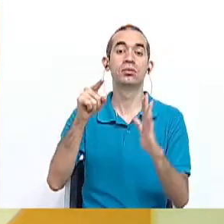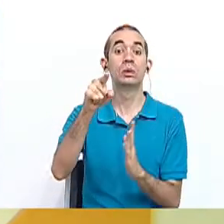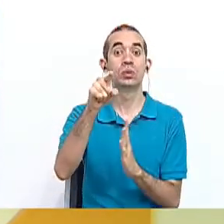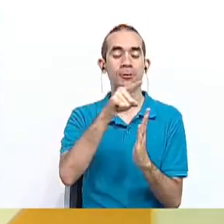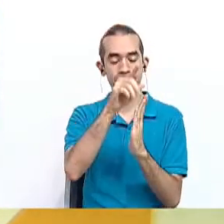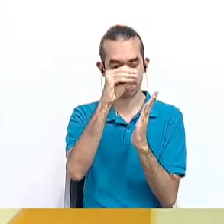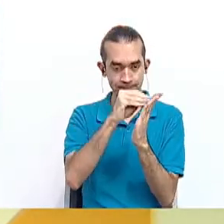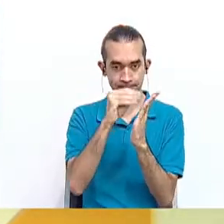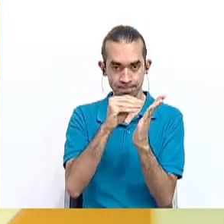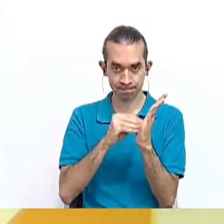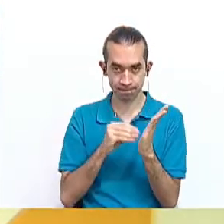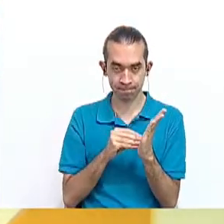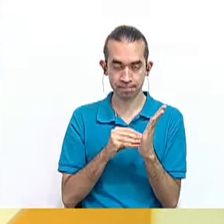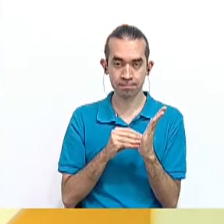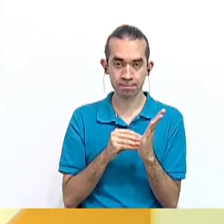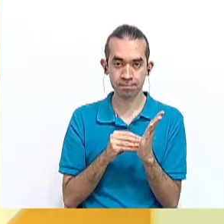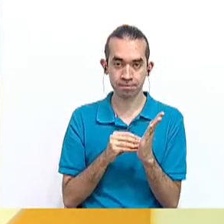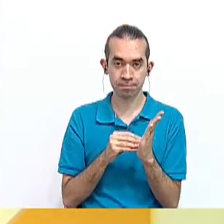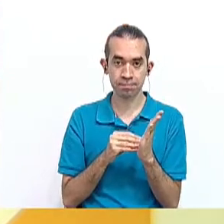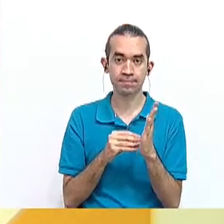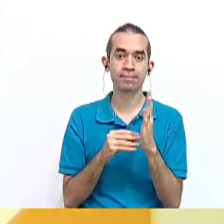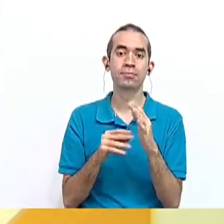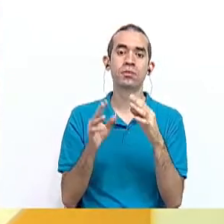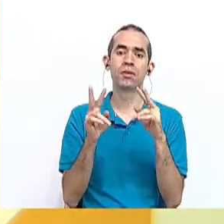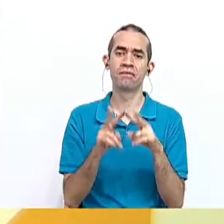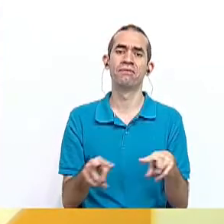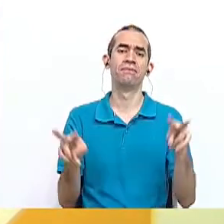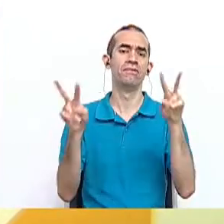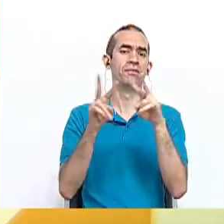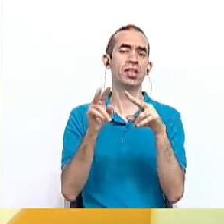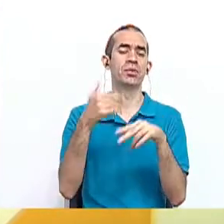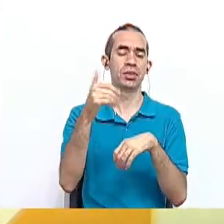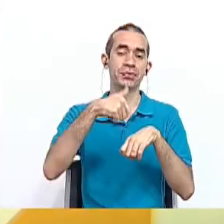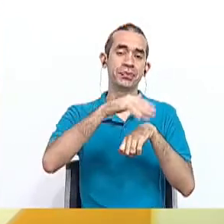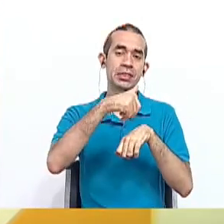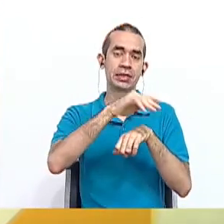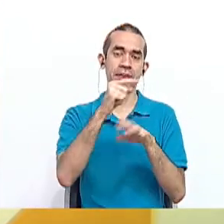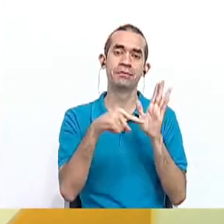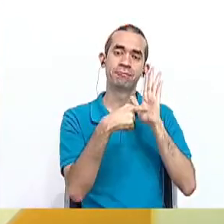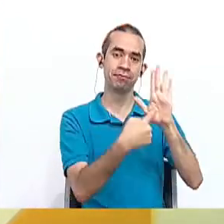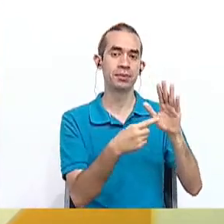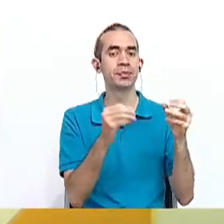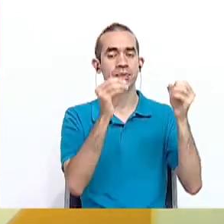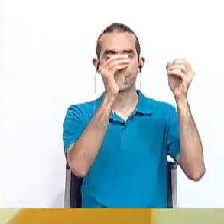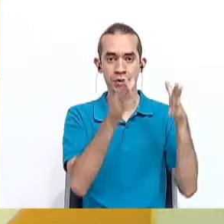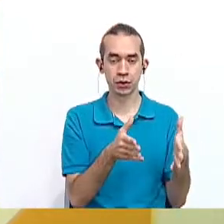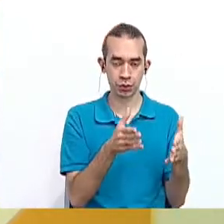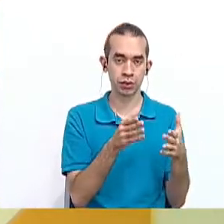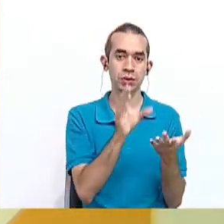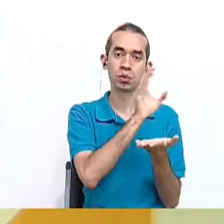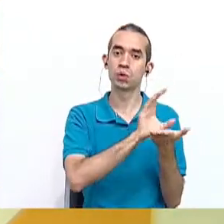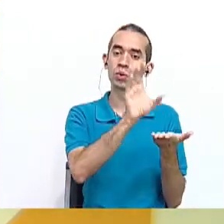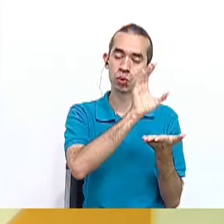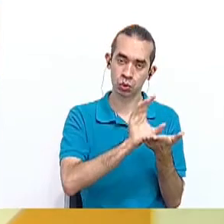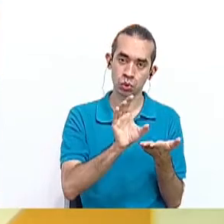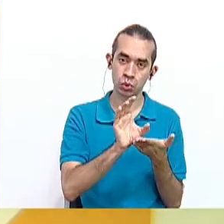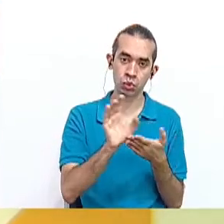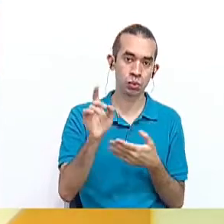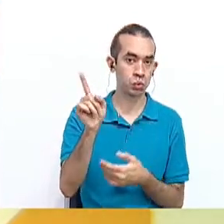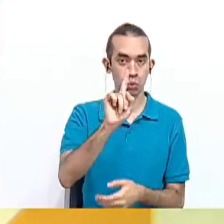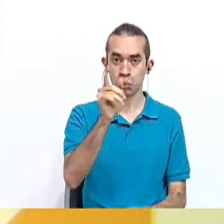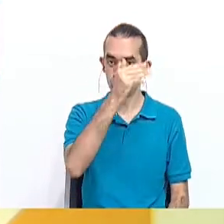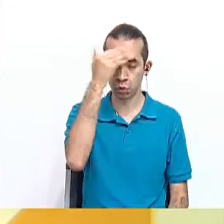harán las anotaciones, que serán muy valiosas cuando entreguen las evidencias a su profesor en el colegio, así que no las